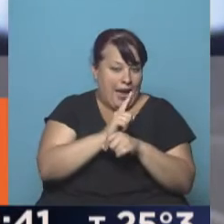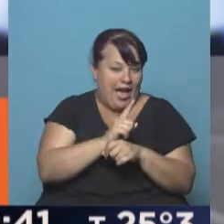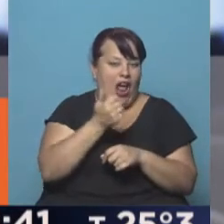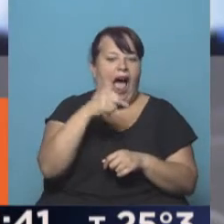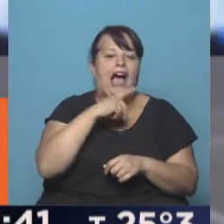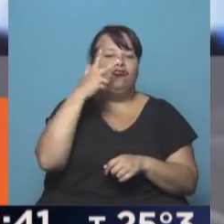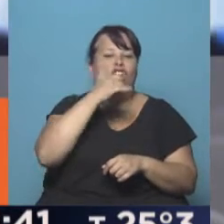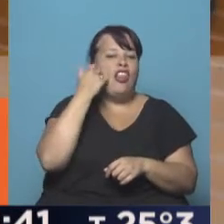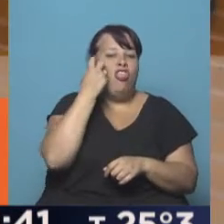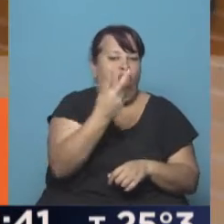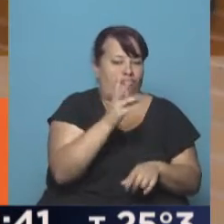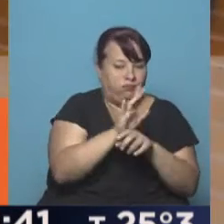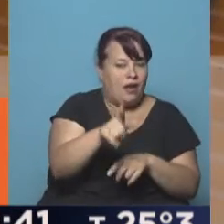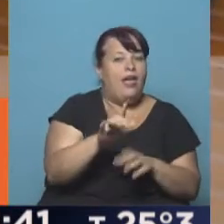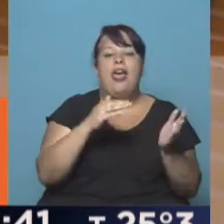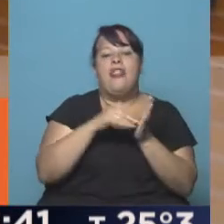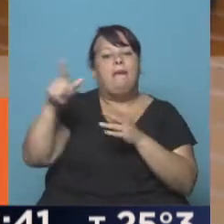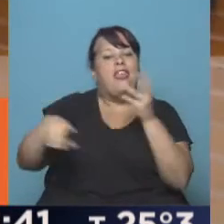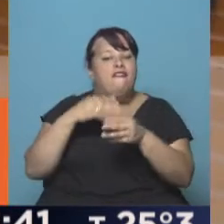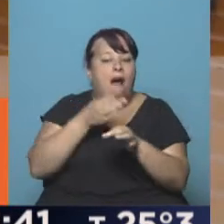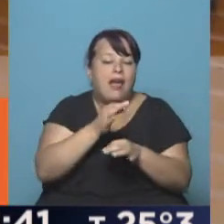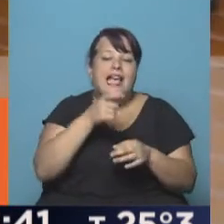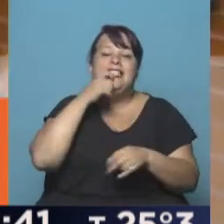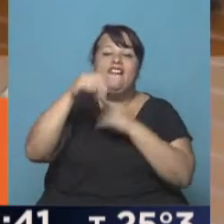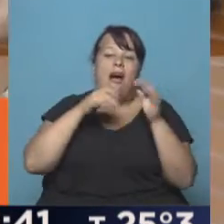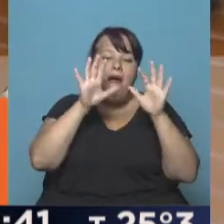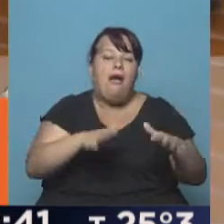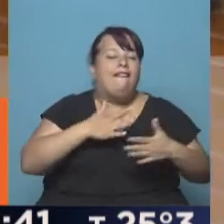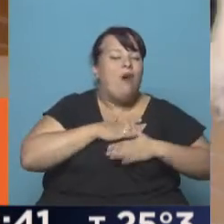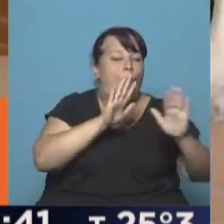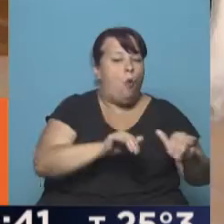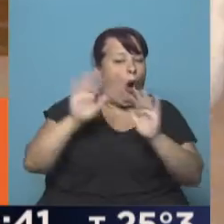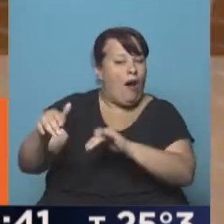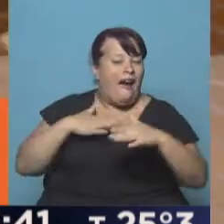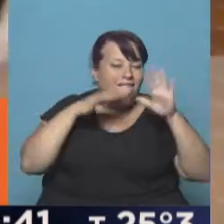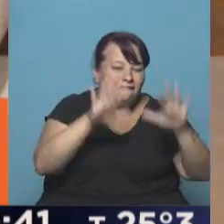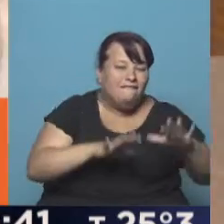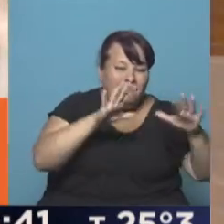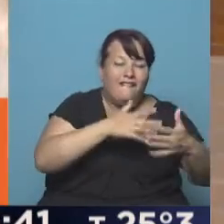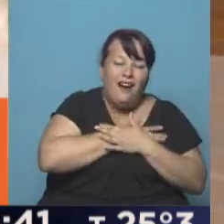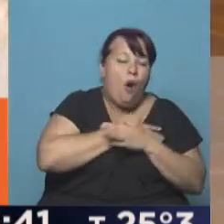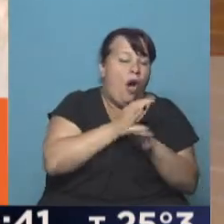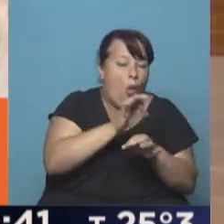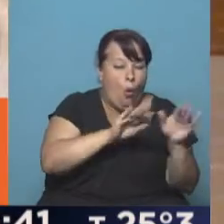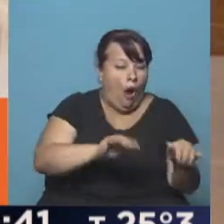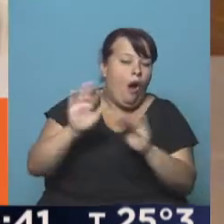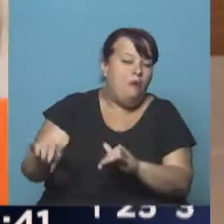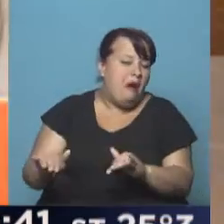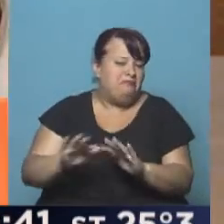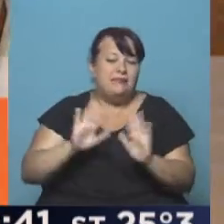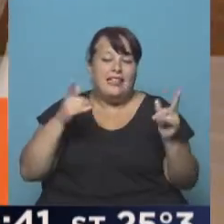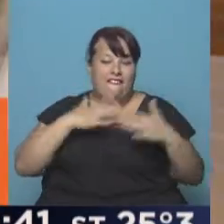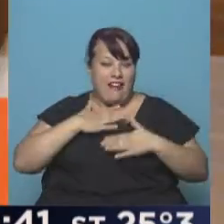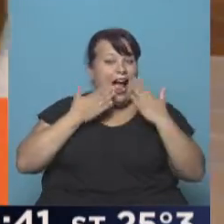si se quiere en este caso va a ser la que le de las familias y la familia el mismo efecto el mismo amor el mismo cariño y la misma educación no solamente